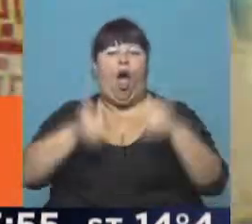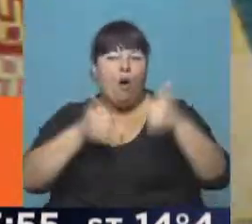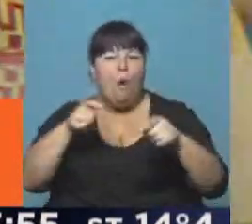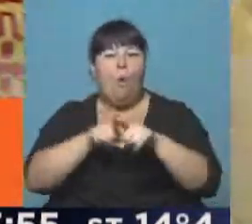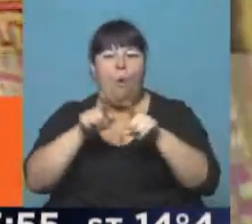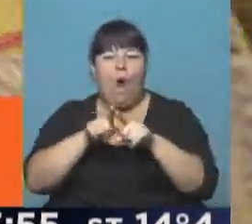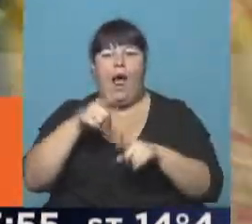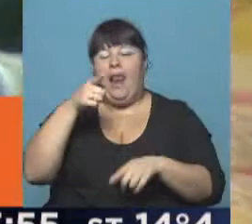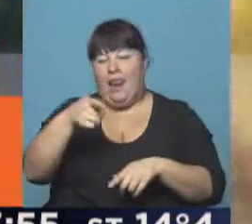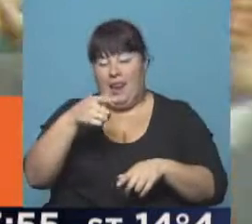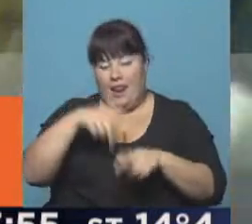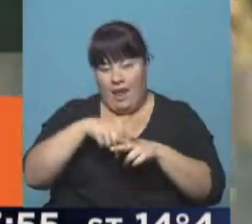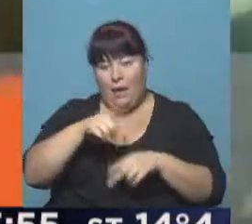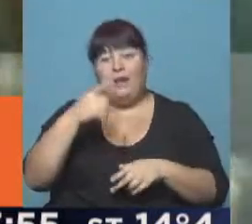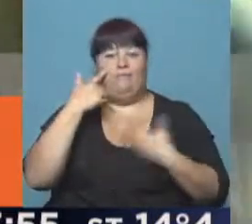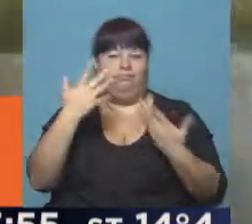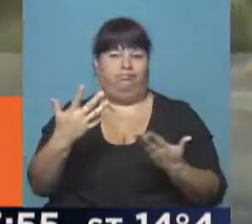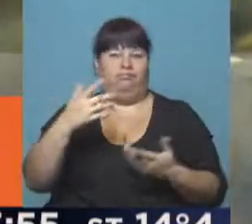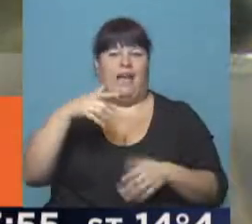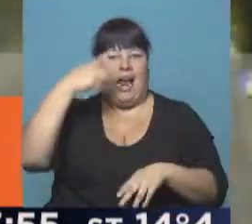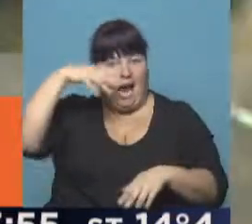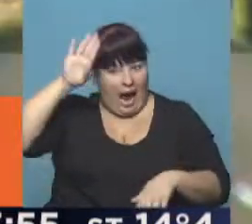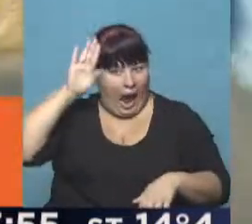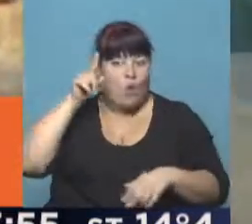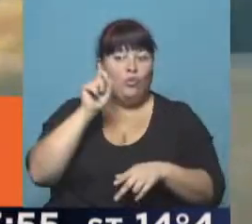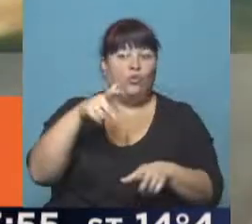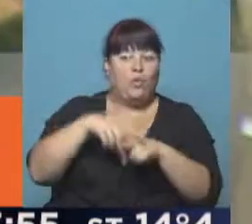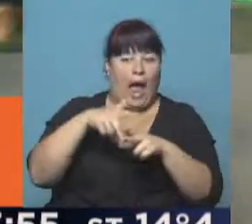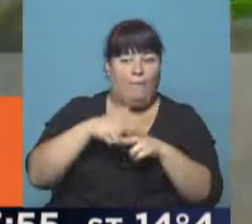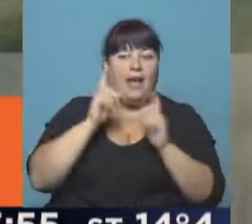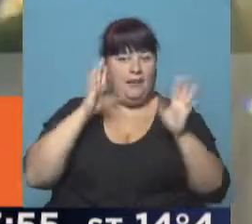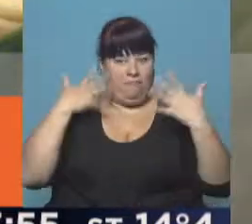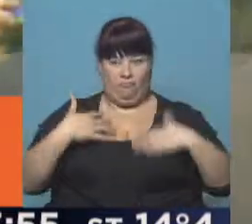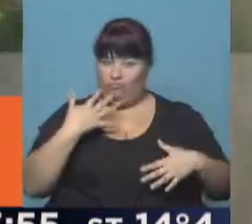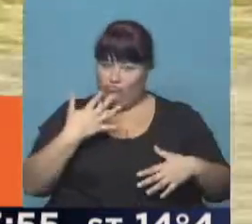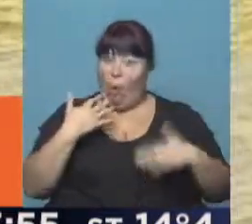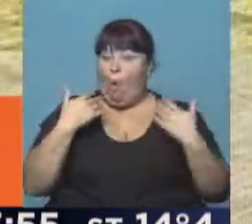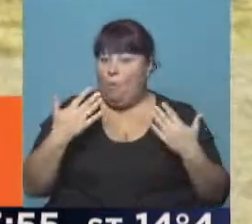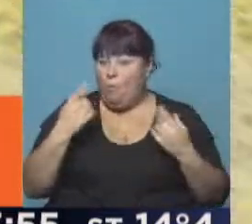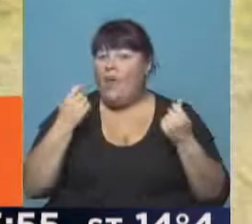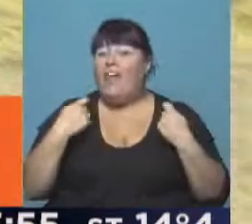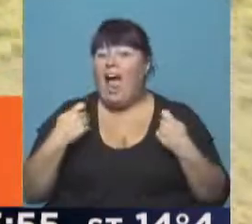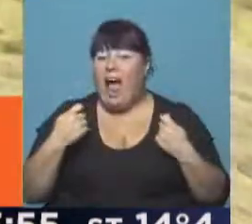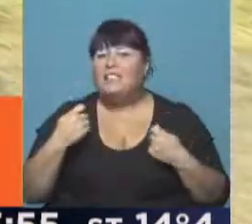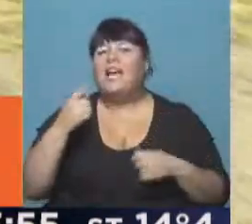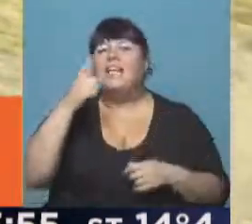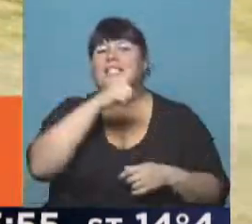de los aperos, donde engalanar al gaucho y su caballo para la misma puede llegar a un costo de